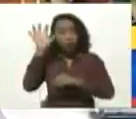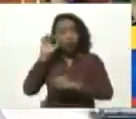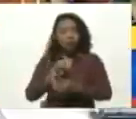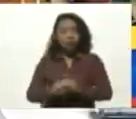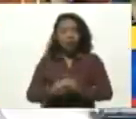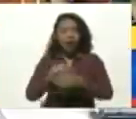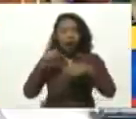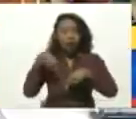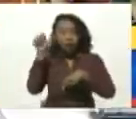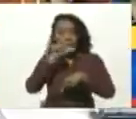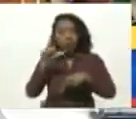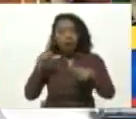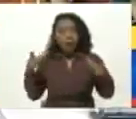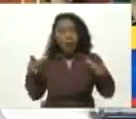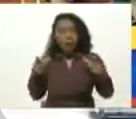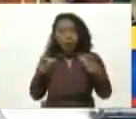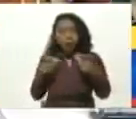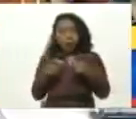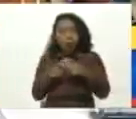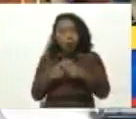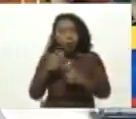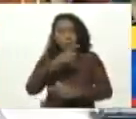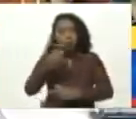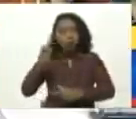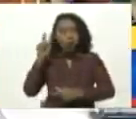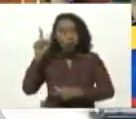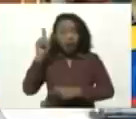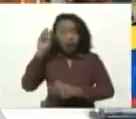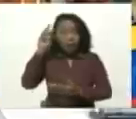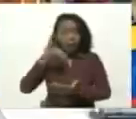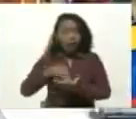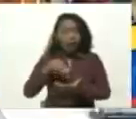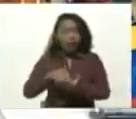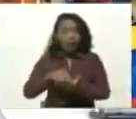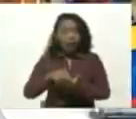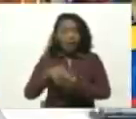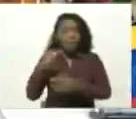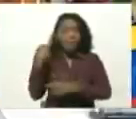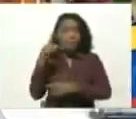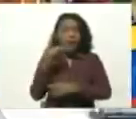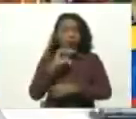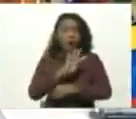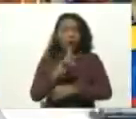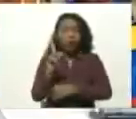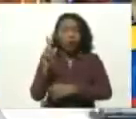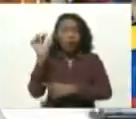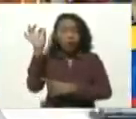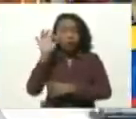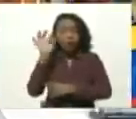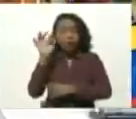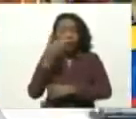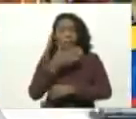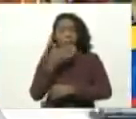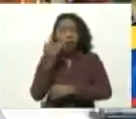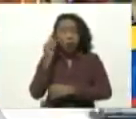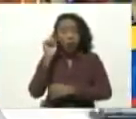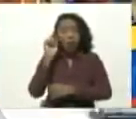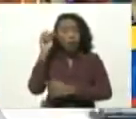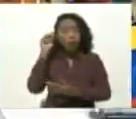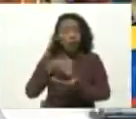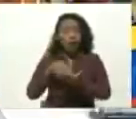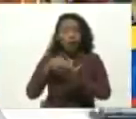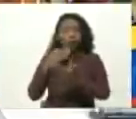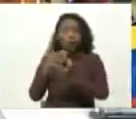Esta semana, con la reducción que hubo de casos en Miranda, menos 41%, está mejorando Miranda, gracias